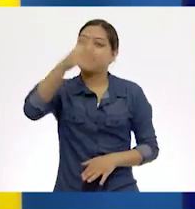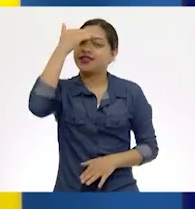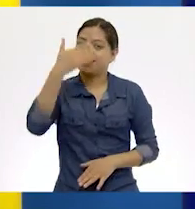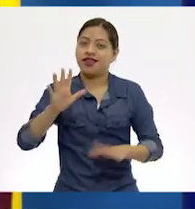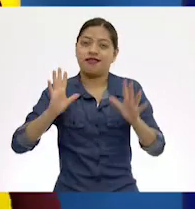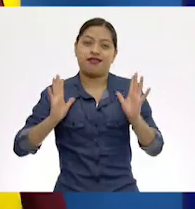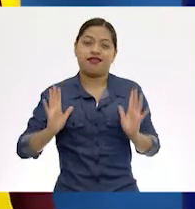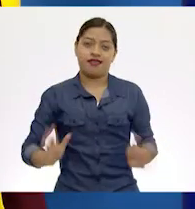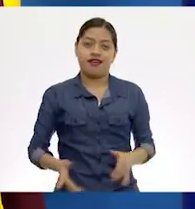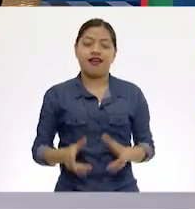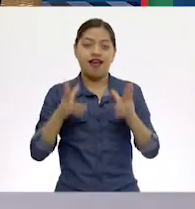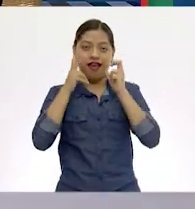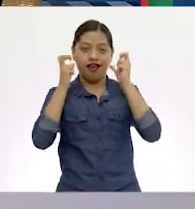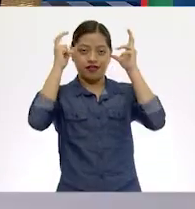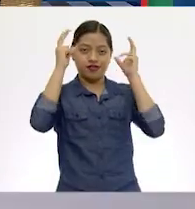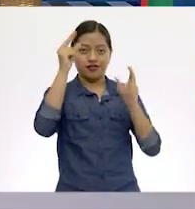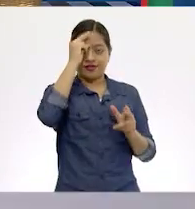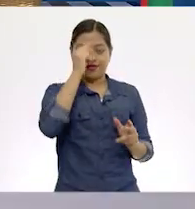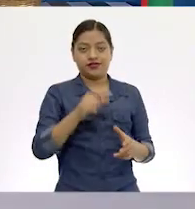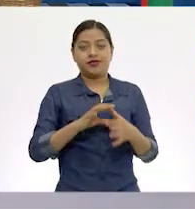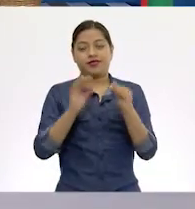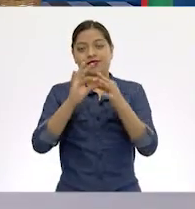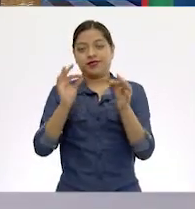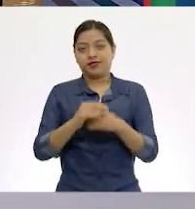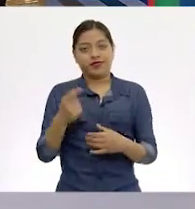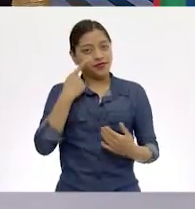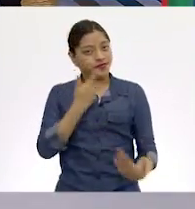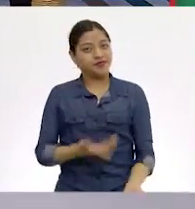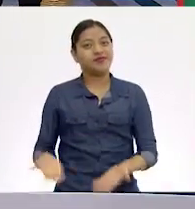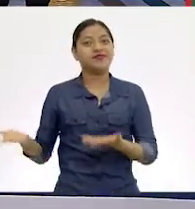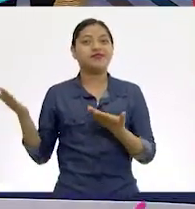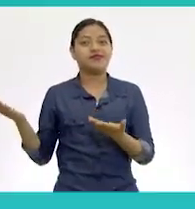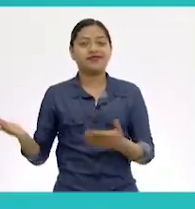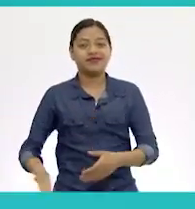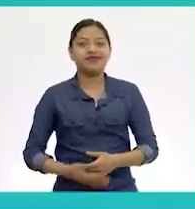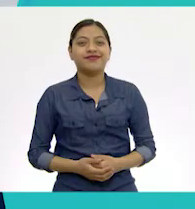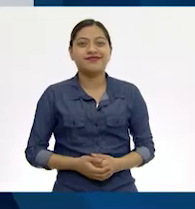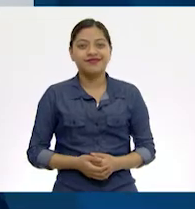antes, vamos con Ajo Listo para que nos dé un consejo. ¡Vamos!